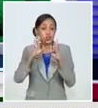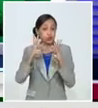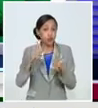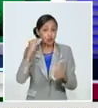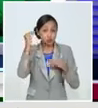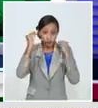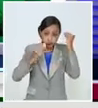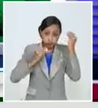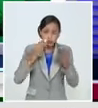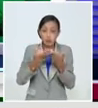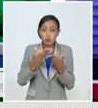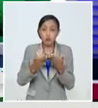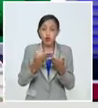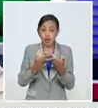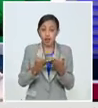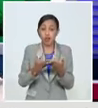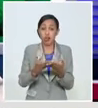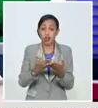estas muestras,